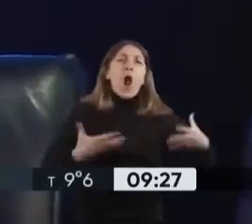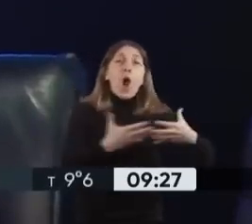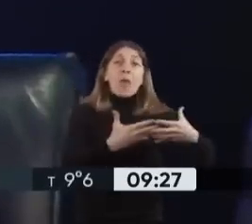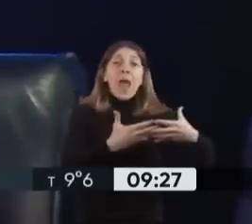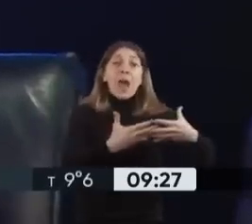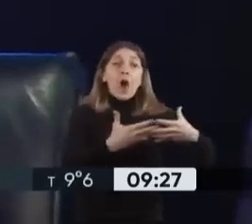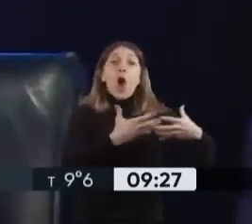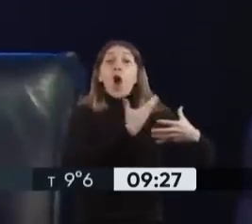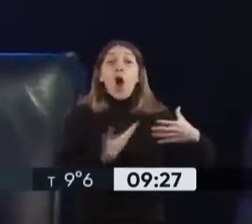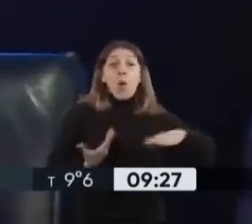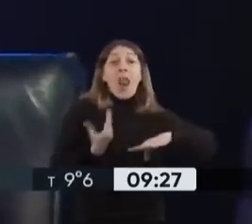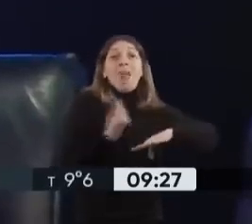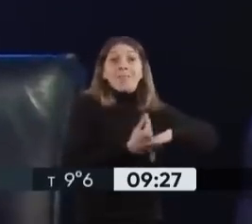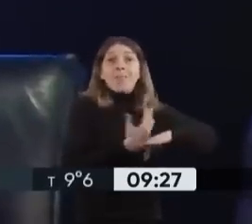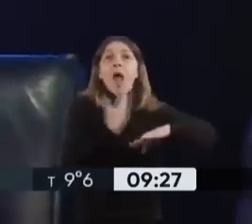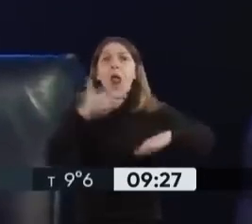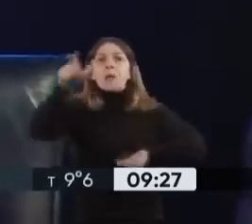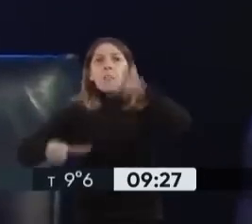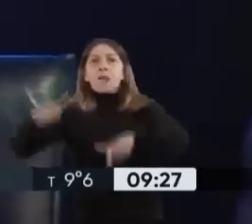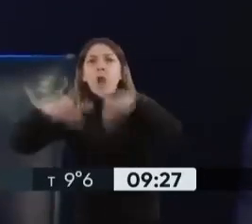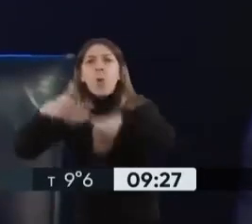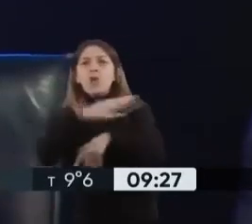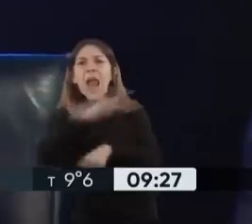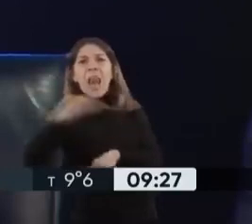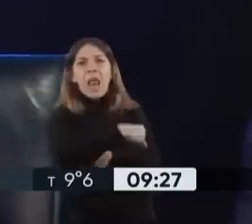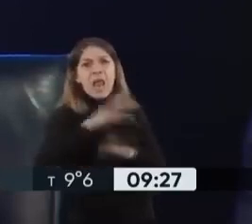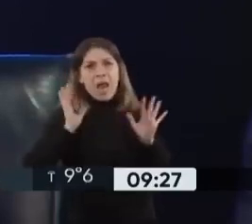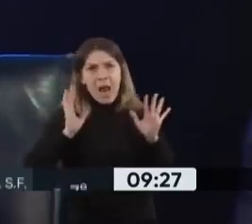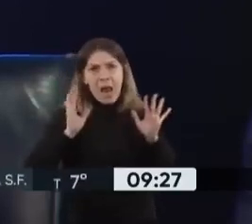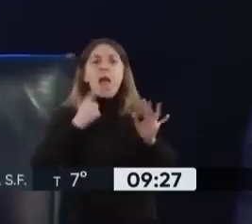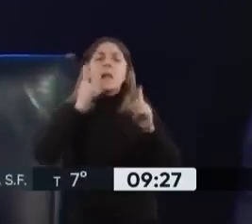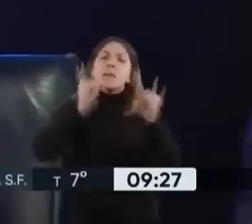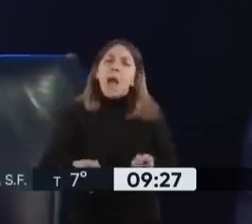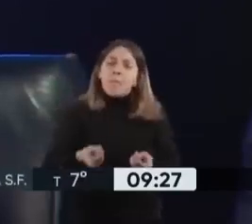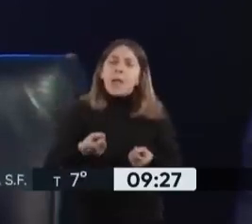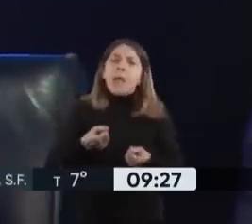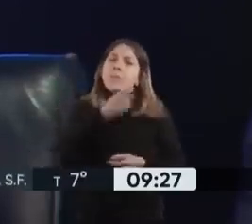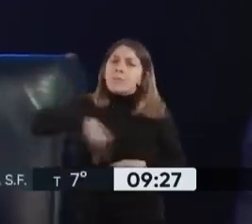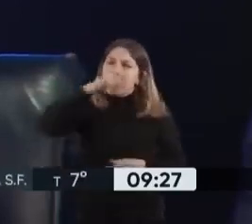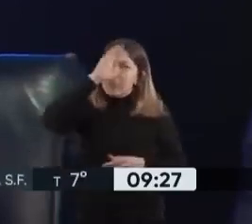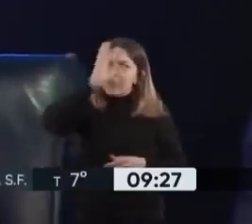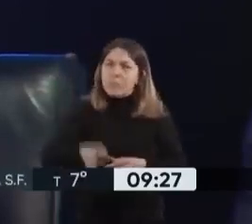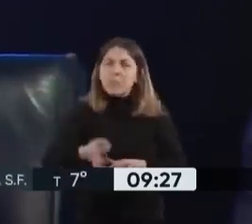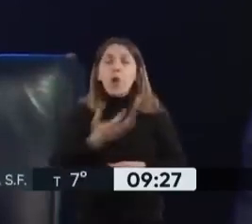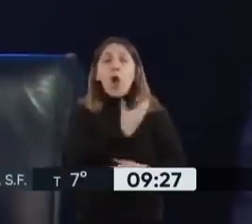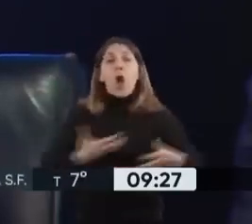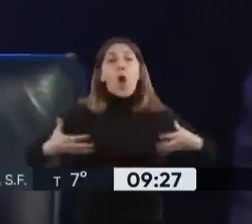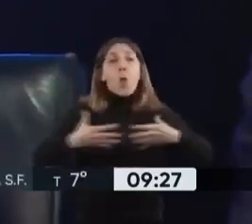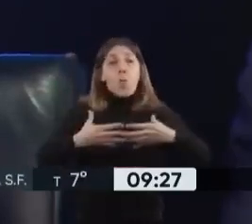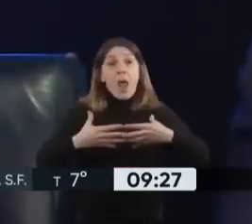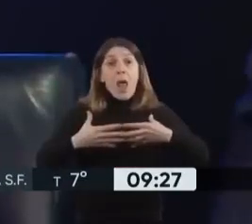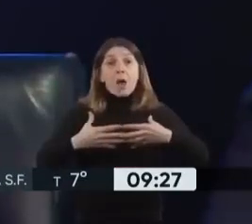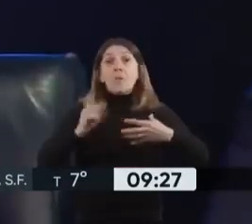por el voto popular y además tengamos en cuenta que hubo un gobierno que